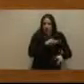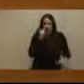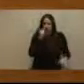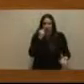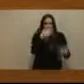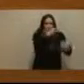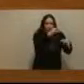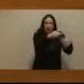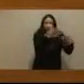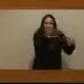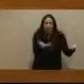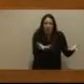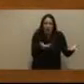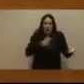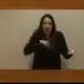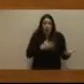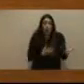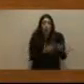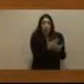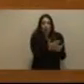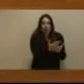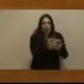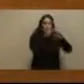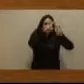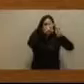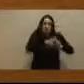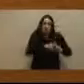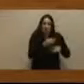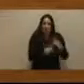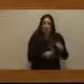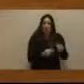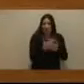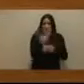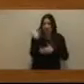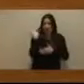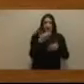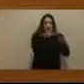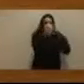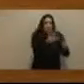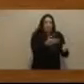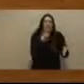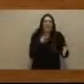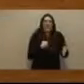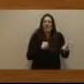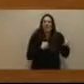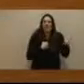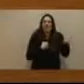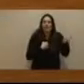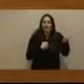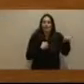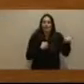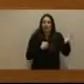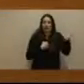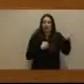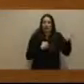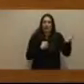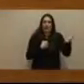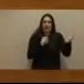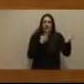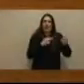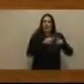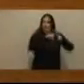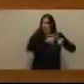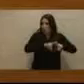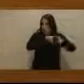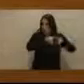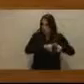Documentalmente. Hemos pedido que se haga esta inspección. El otro día usted me hablaba de una auditoría,